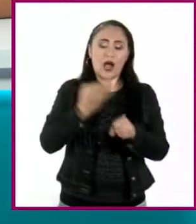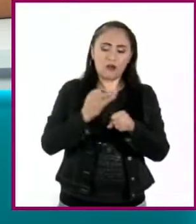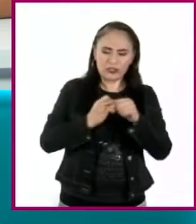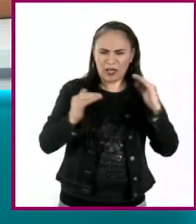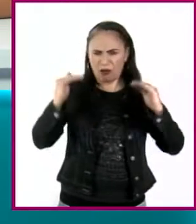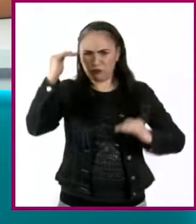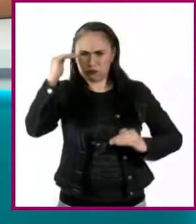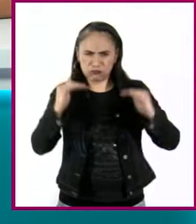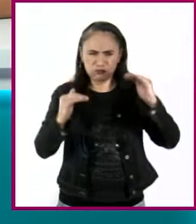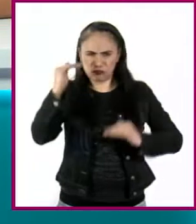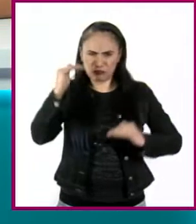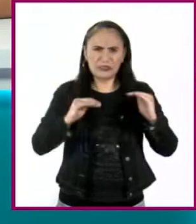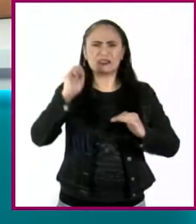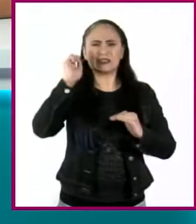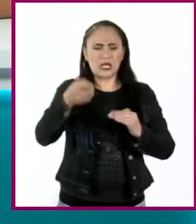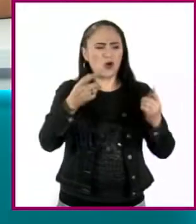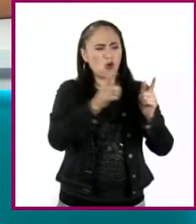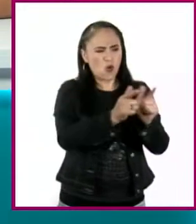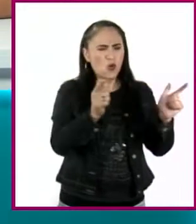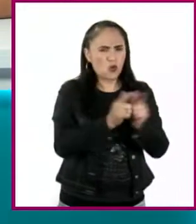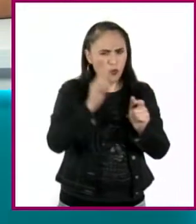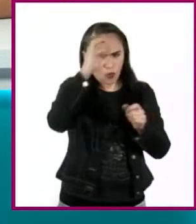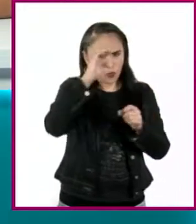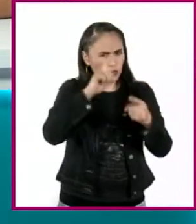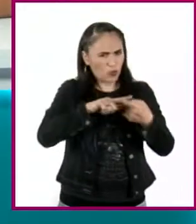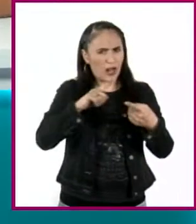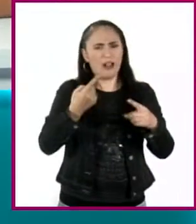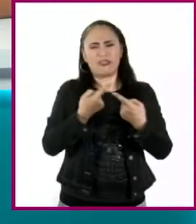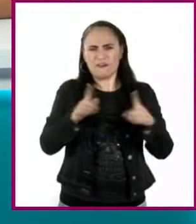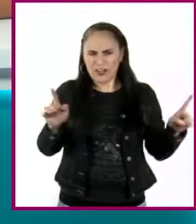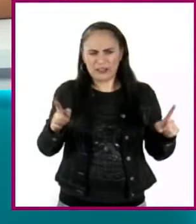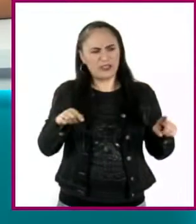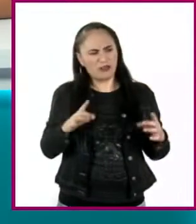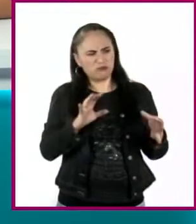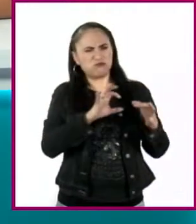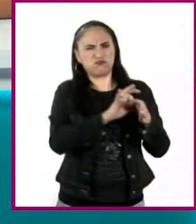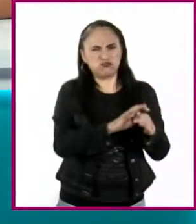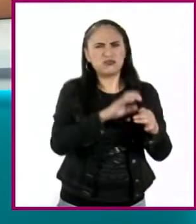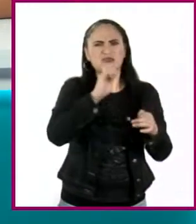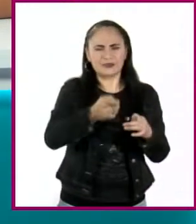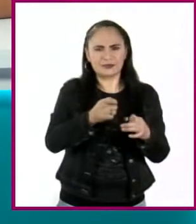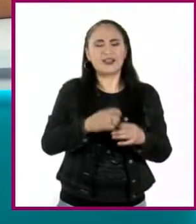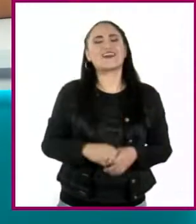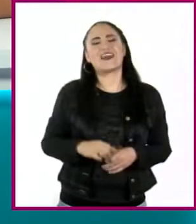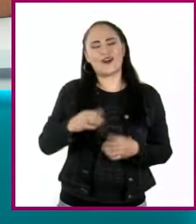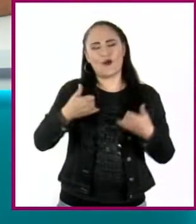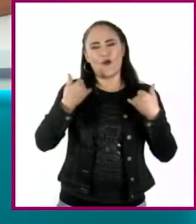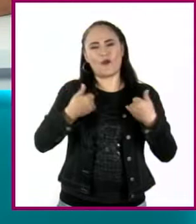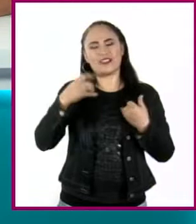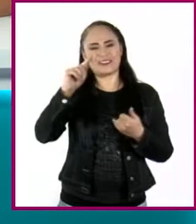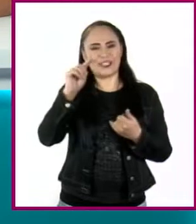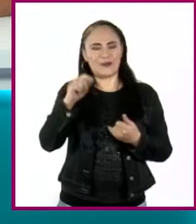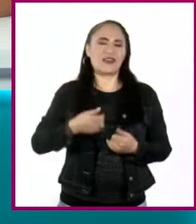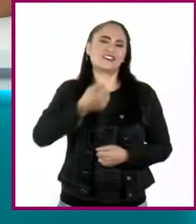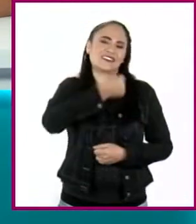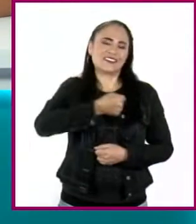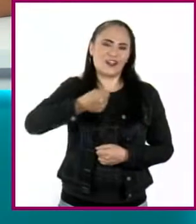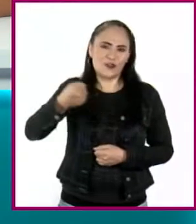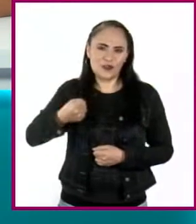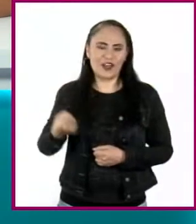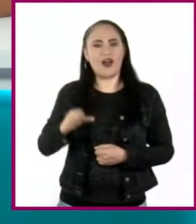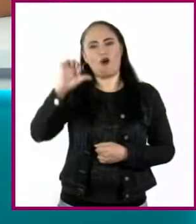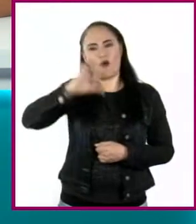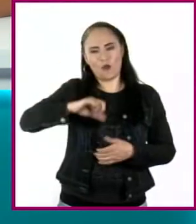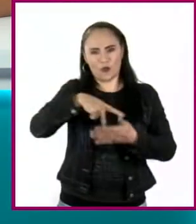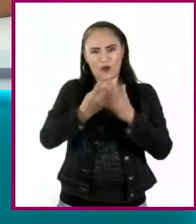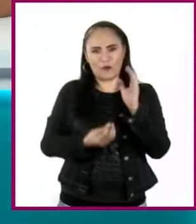que nos provoca el contacto con grupos culturalmente distintos. Es un gusto saludar a nuestra audiencia de Jóvenes en TV y compartirles esta nueva emisión